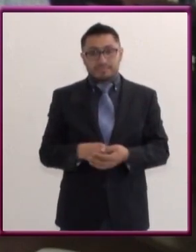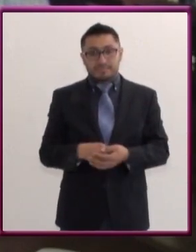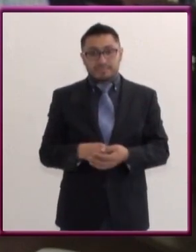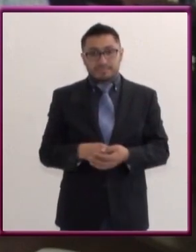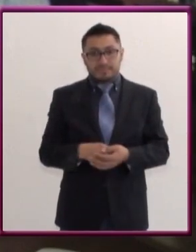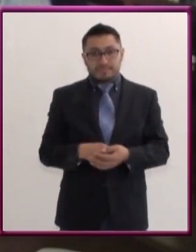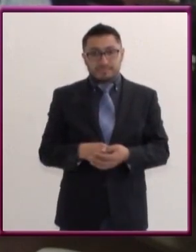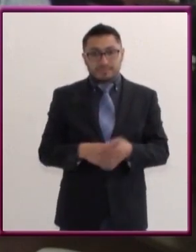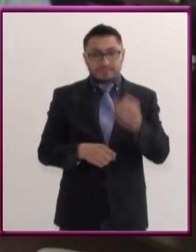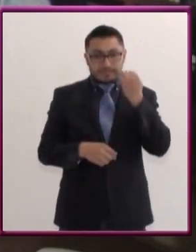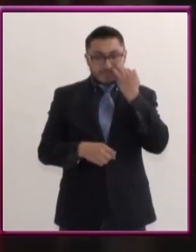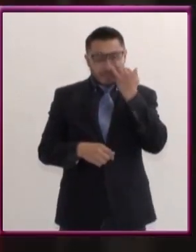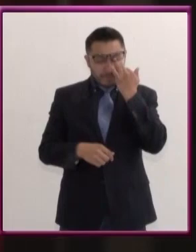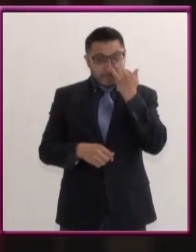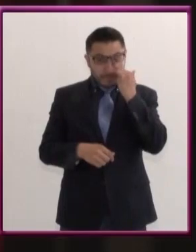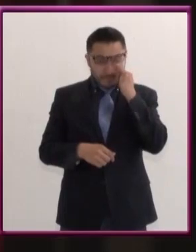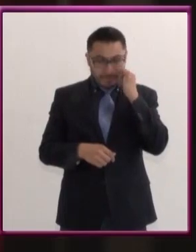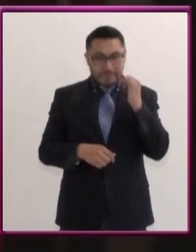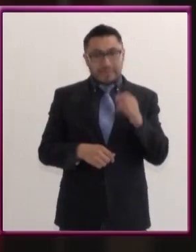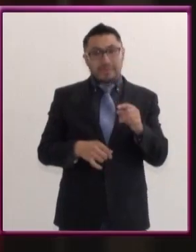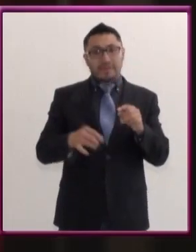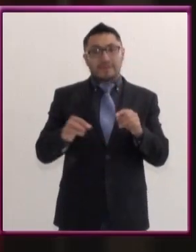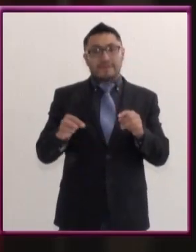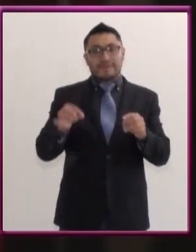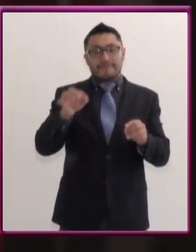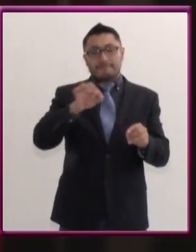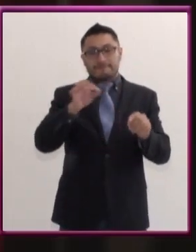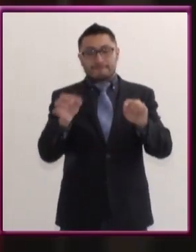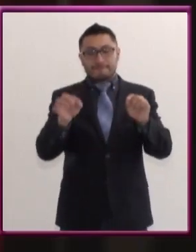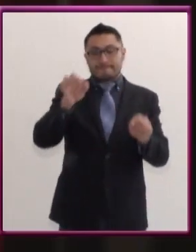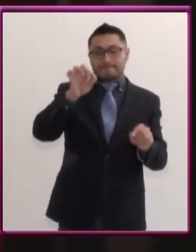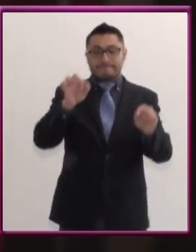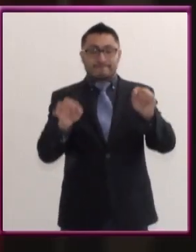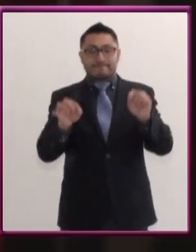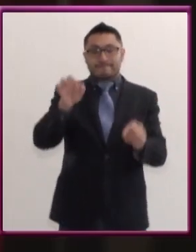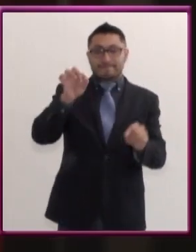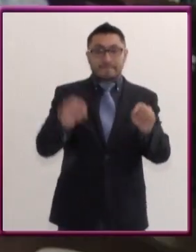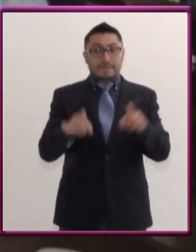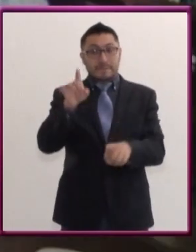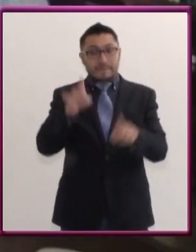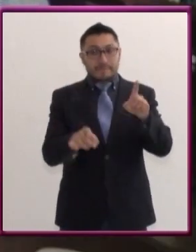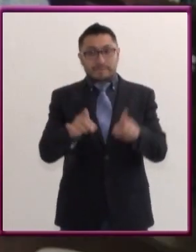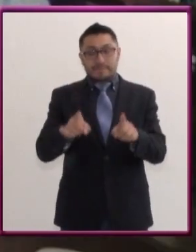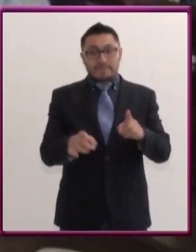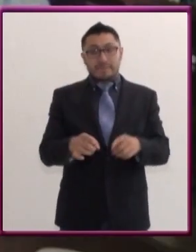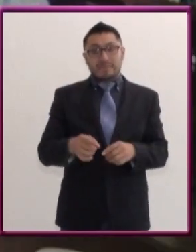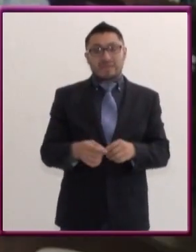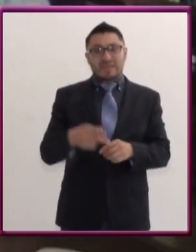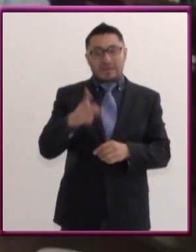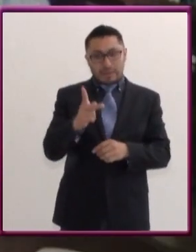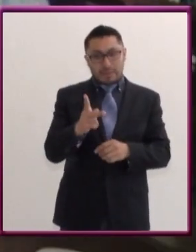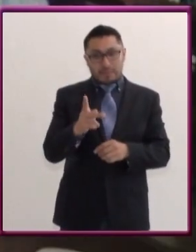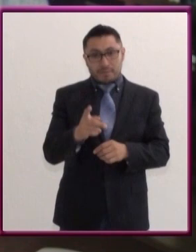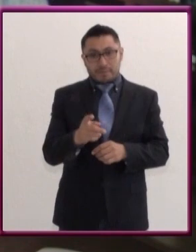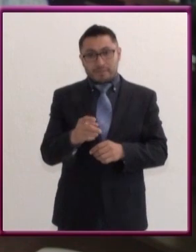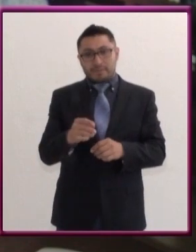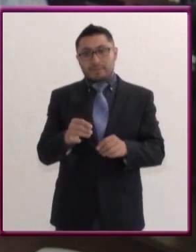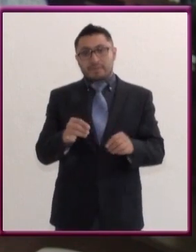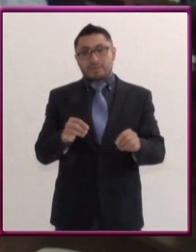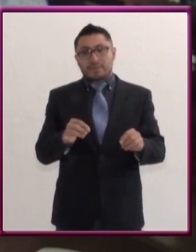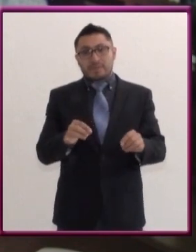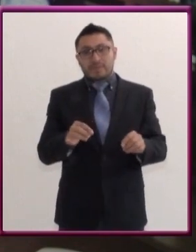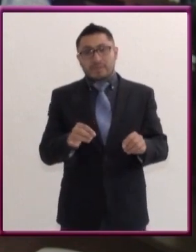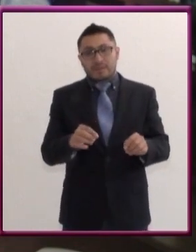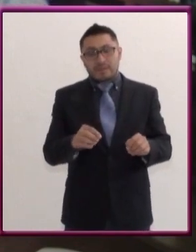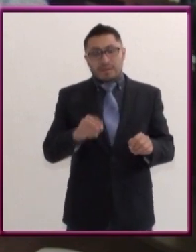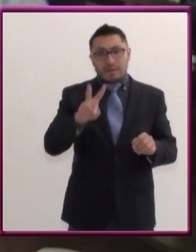Una pequeña variación de inclinación lo va a hacer hacia un lado o hacia otro, pero por una